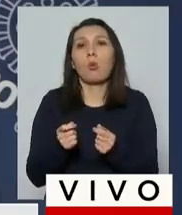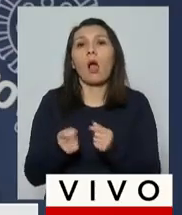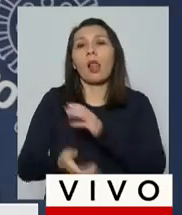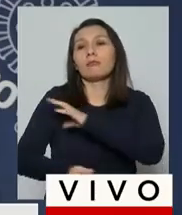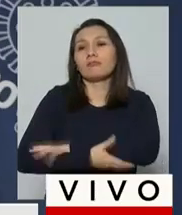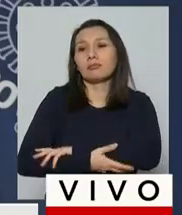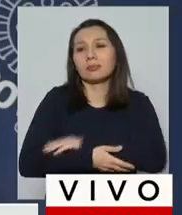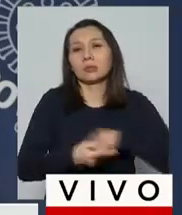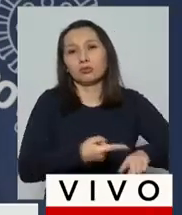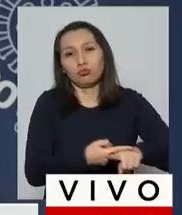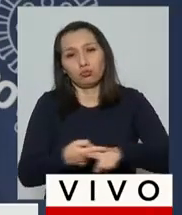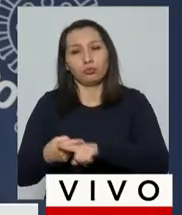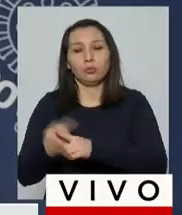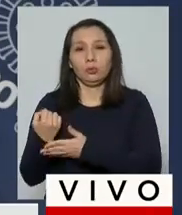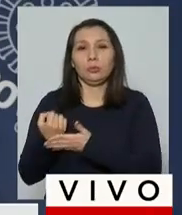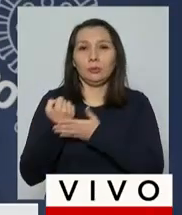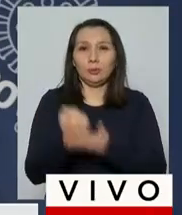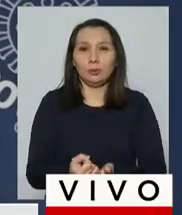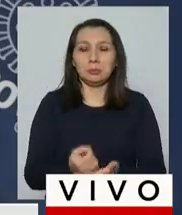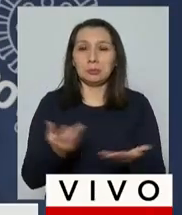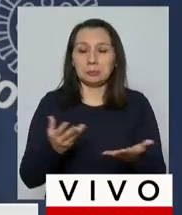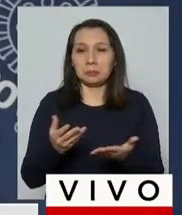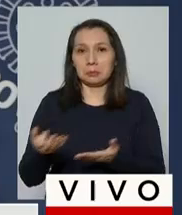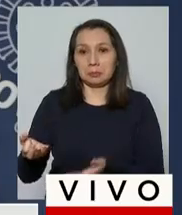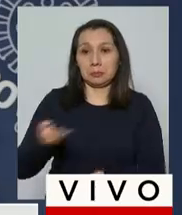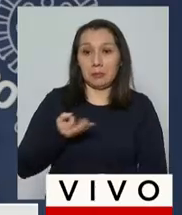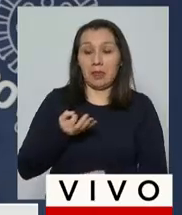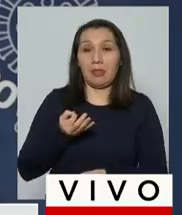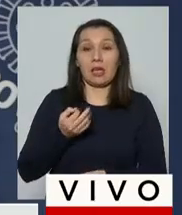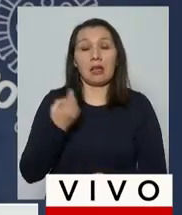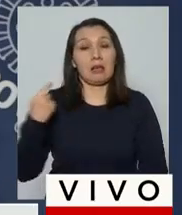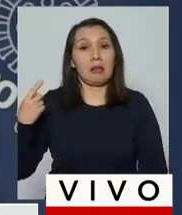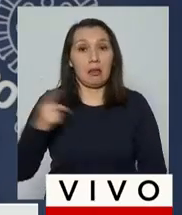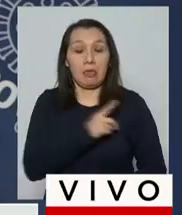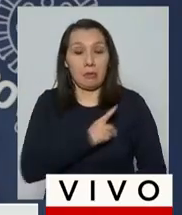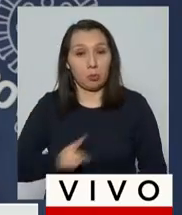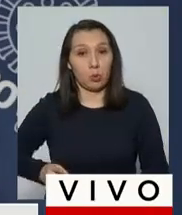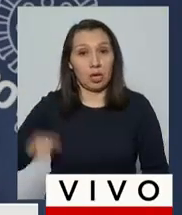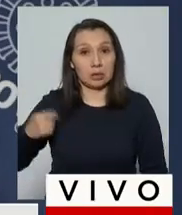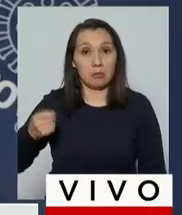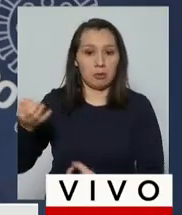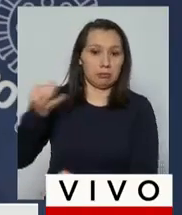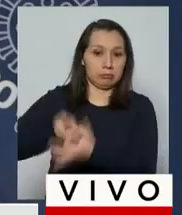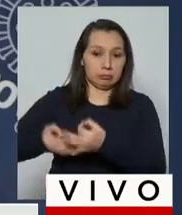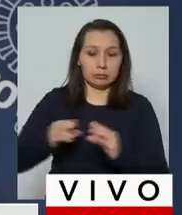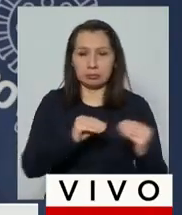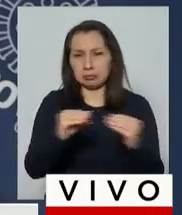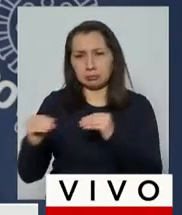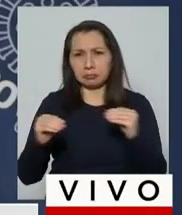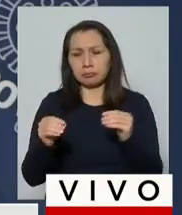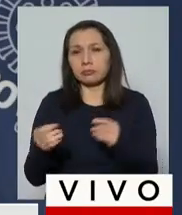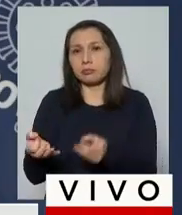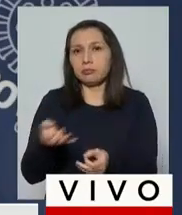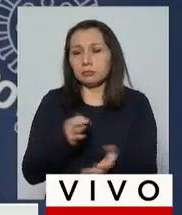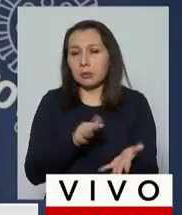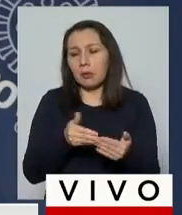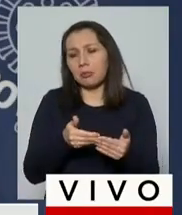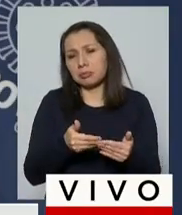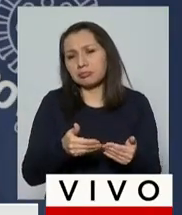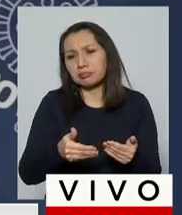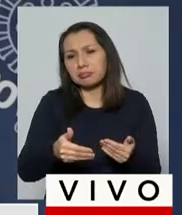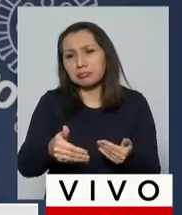pacto social, de un pacto de ayuda, que es lo que me señalaron los parlamentarios que estaban discutiendo. Debería prolongarse,